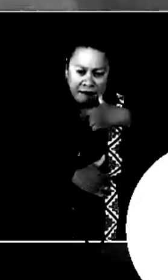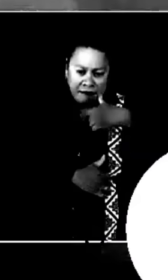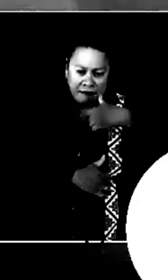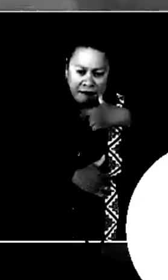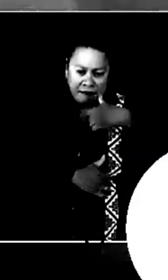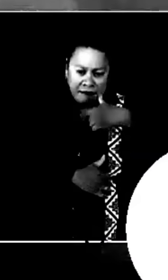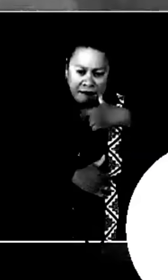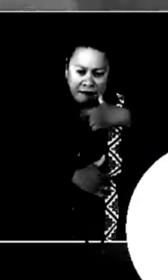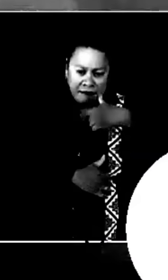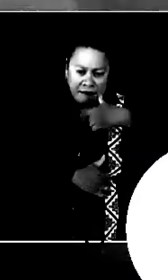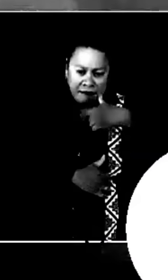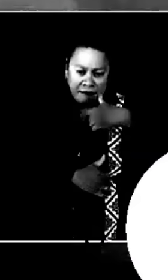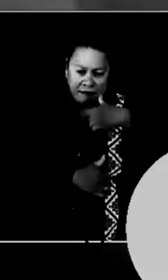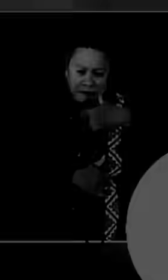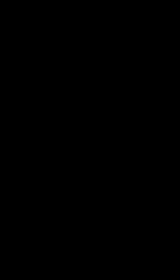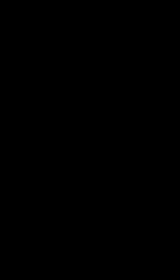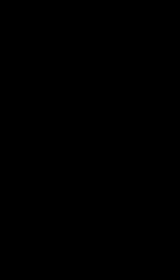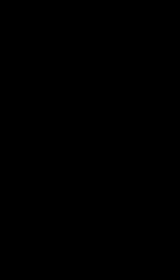familias.